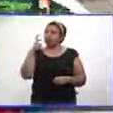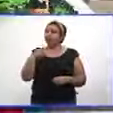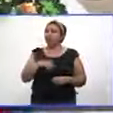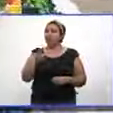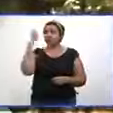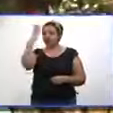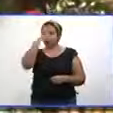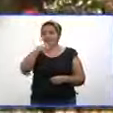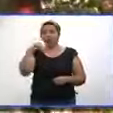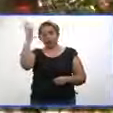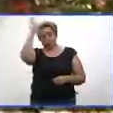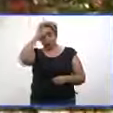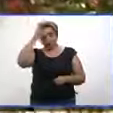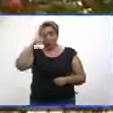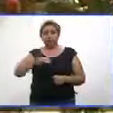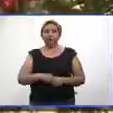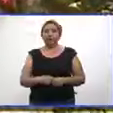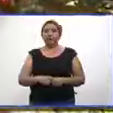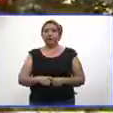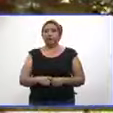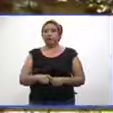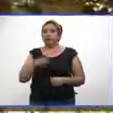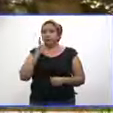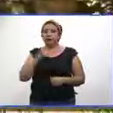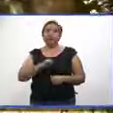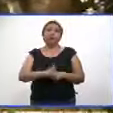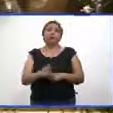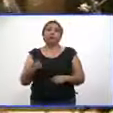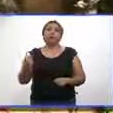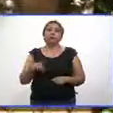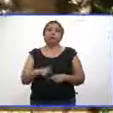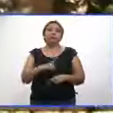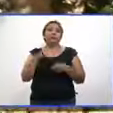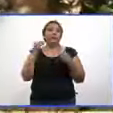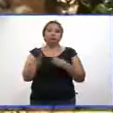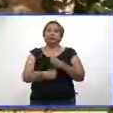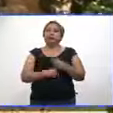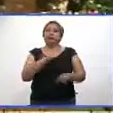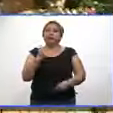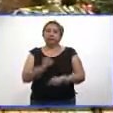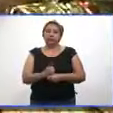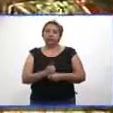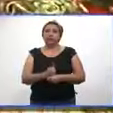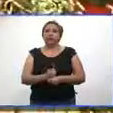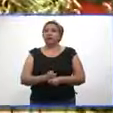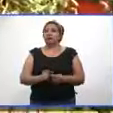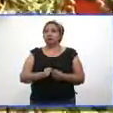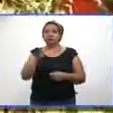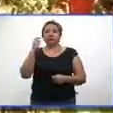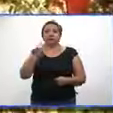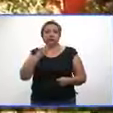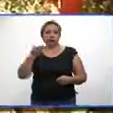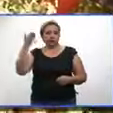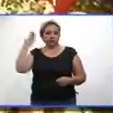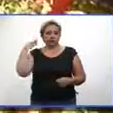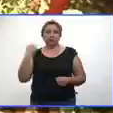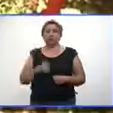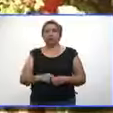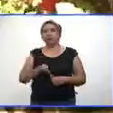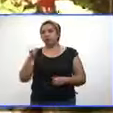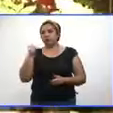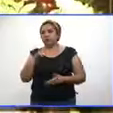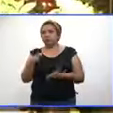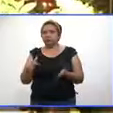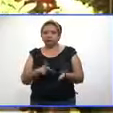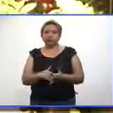de su cultura. Vas ejercitando tu cuerpo, es algo que pues desde hace muchos años era el medio de transporte que se utilizaba para ir a otro